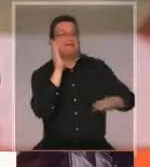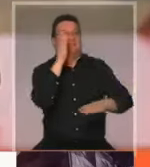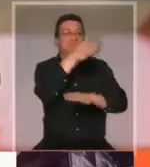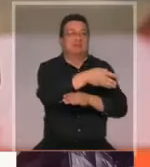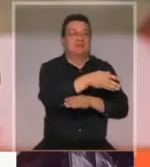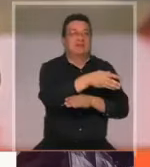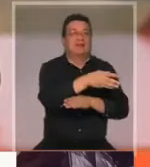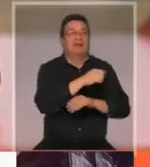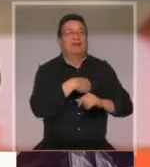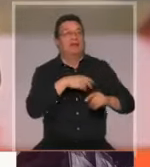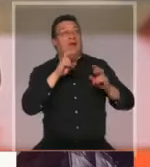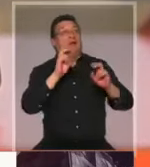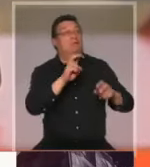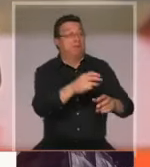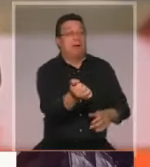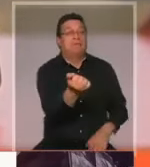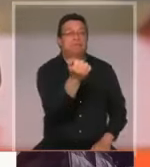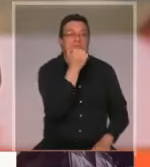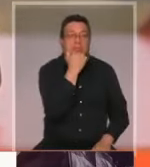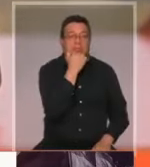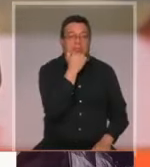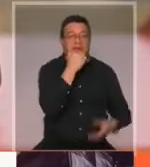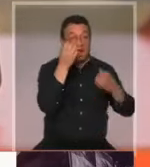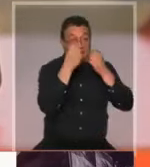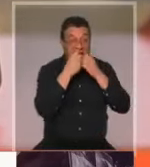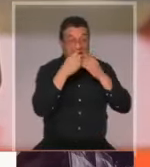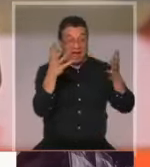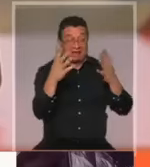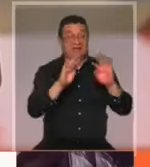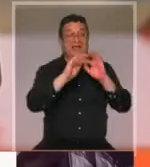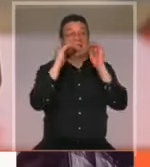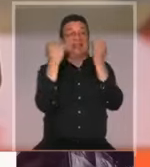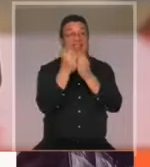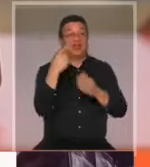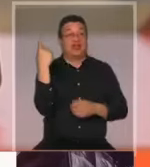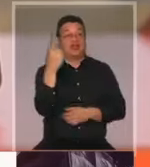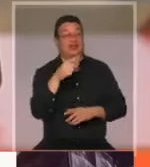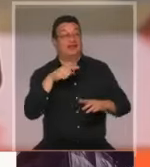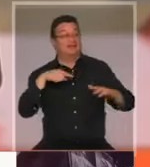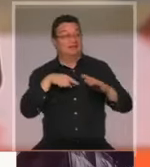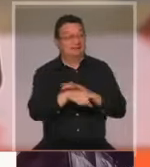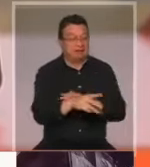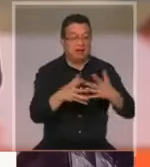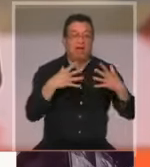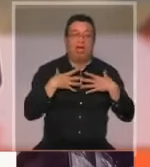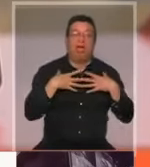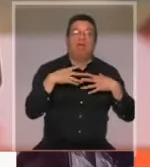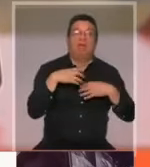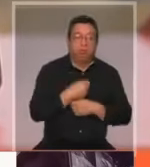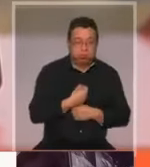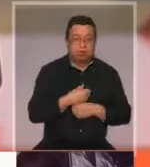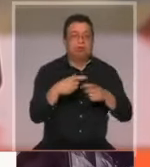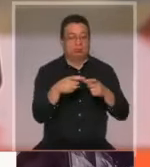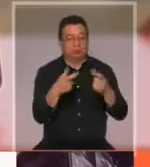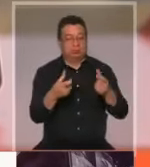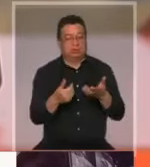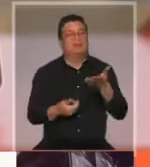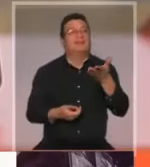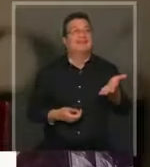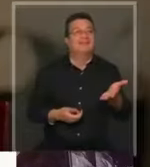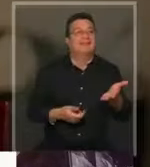pudo estar más equivocada. El día del recital llegó hasta el estadio y se le vino el mundo abajo cuando presentó su ticket en la